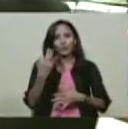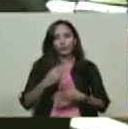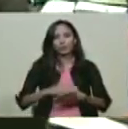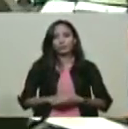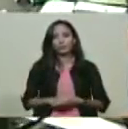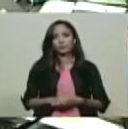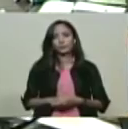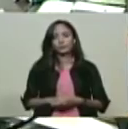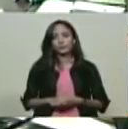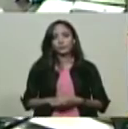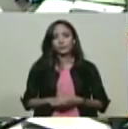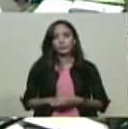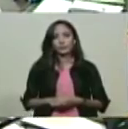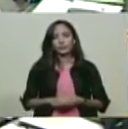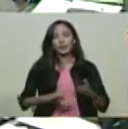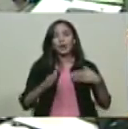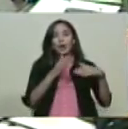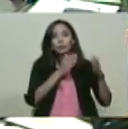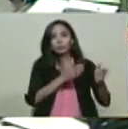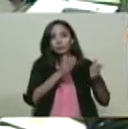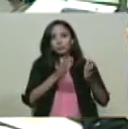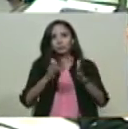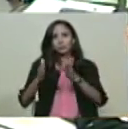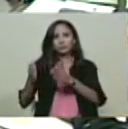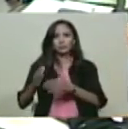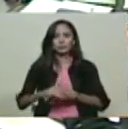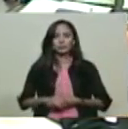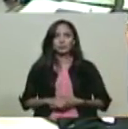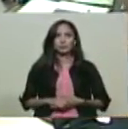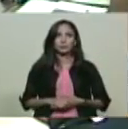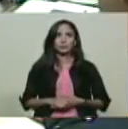la expresión, orgánica.